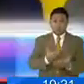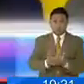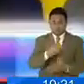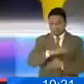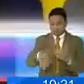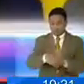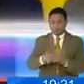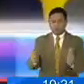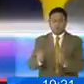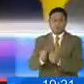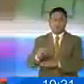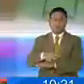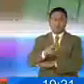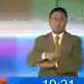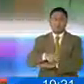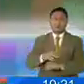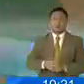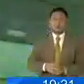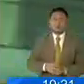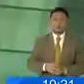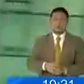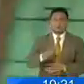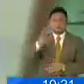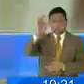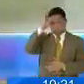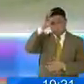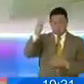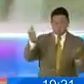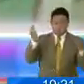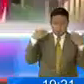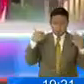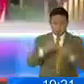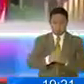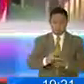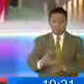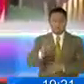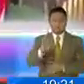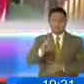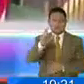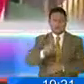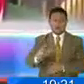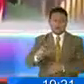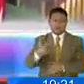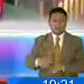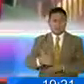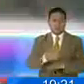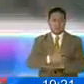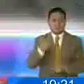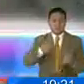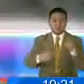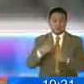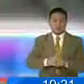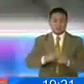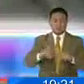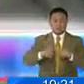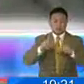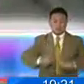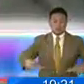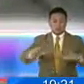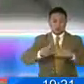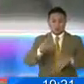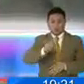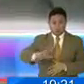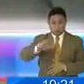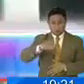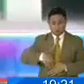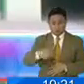a la Fiscalía General del Estado. Al Hospital Guayaquil trasladaron a 7 hinchas que sufrieron heridas, pero este lunes informaron que